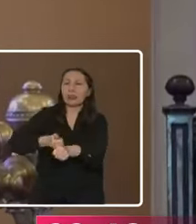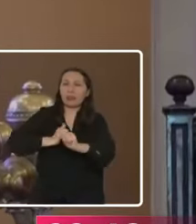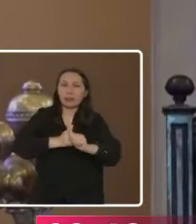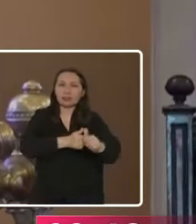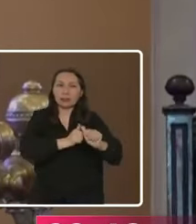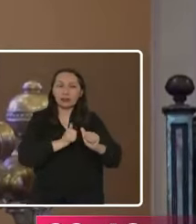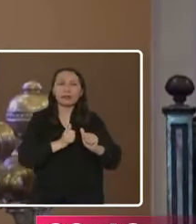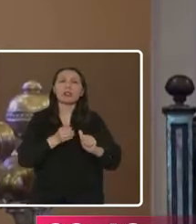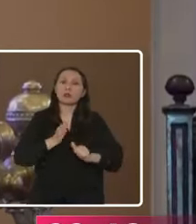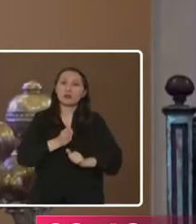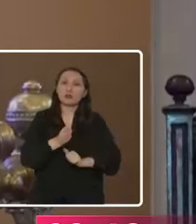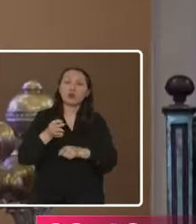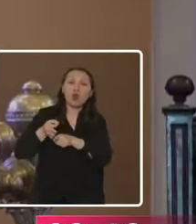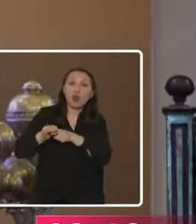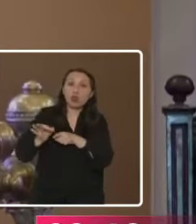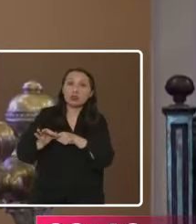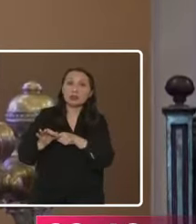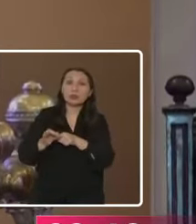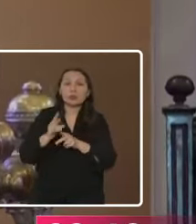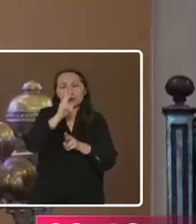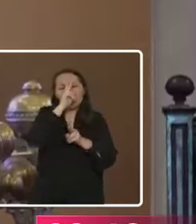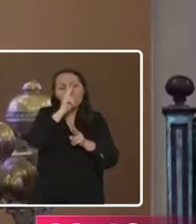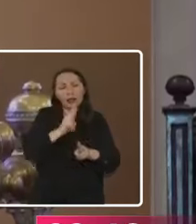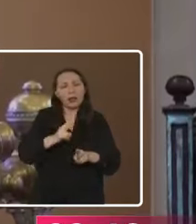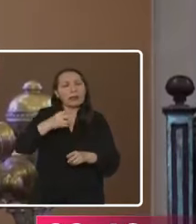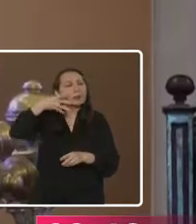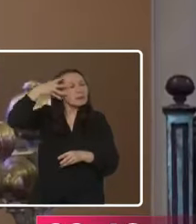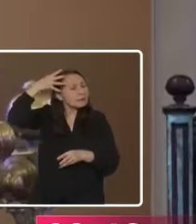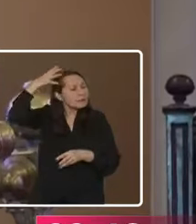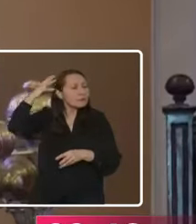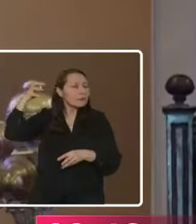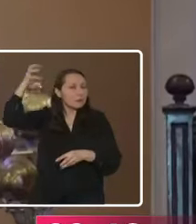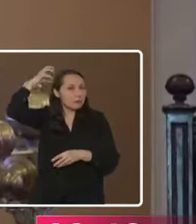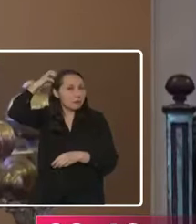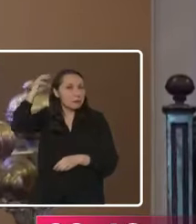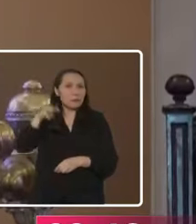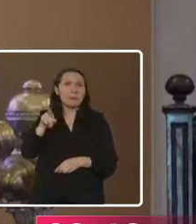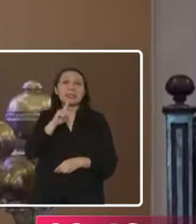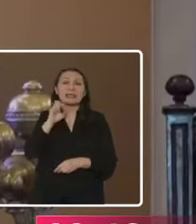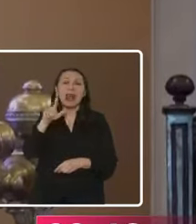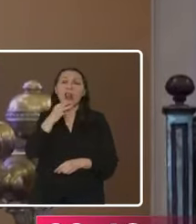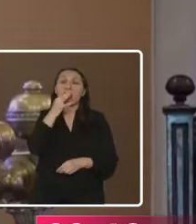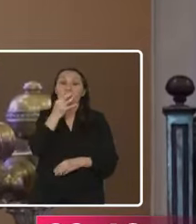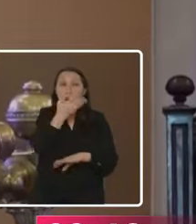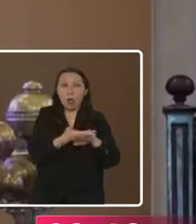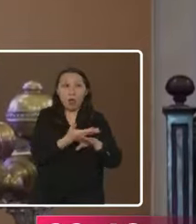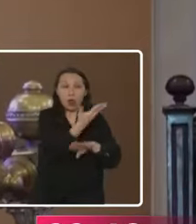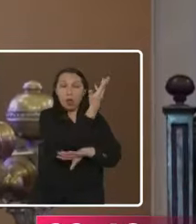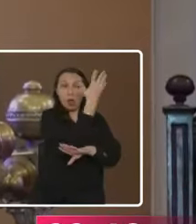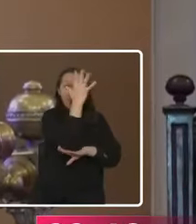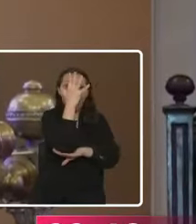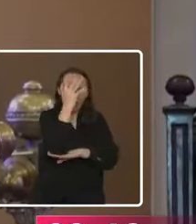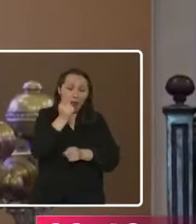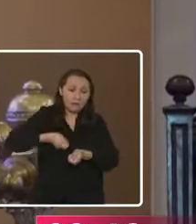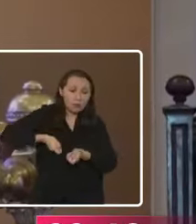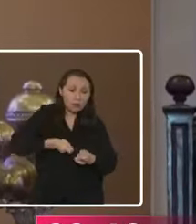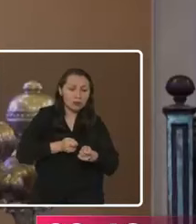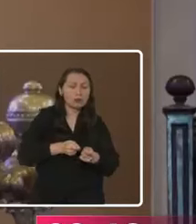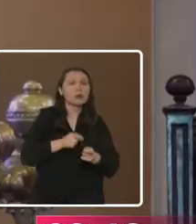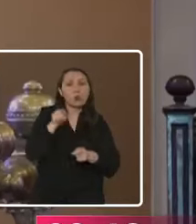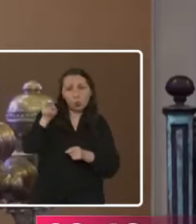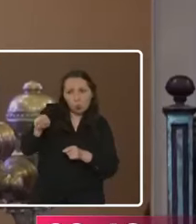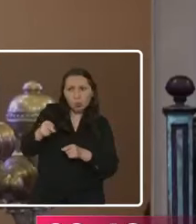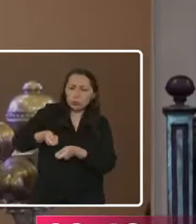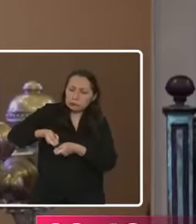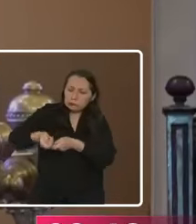desafíos, siguiendo el consejo de su admirada Gabriela Mistral, cuando dijo: donde hay un árbol que plantar,